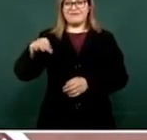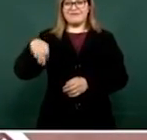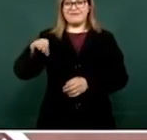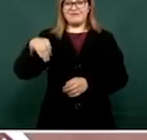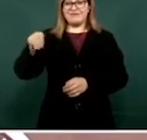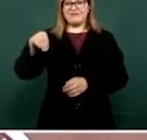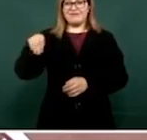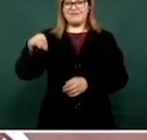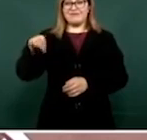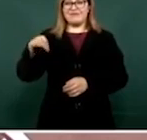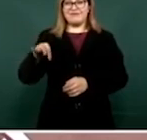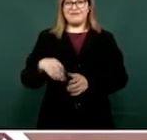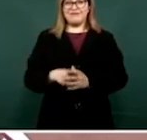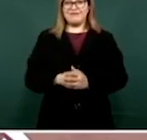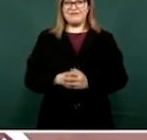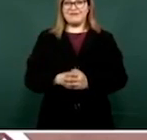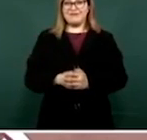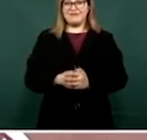Ya